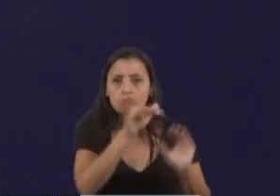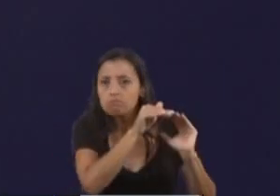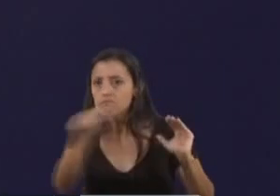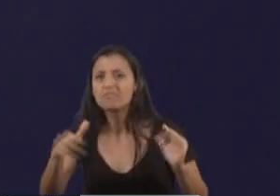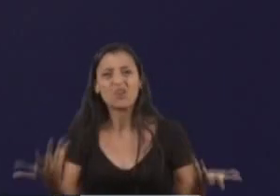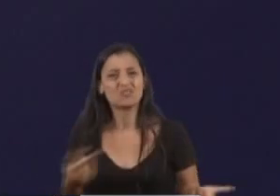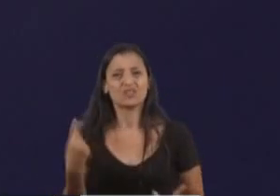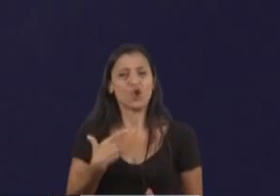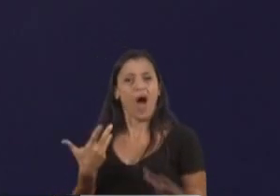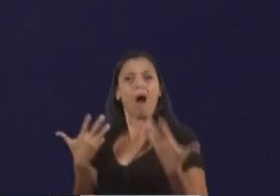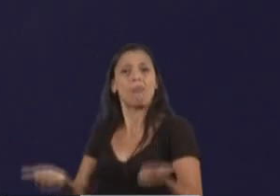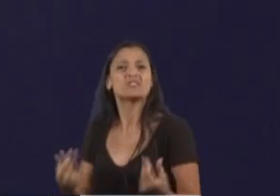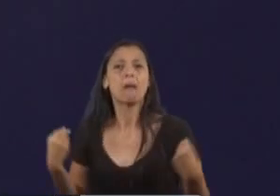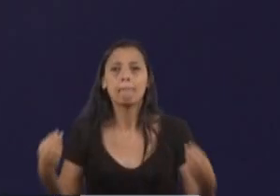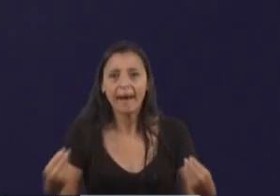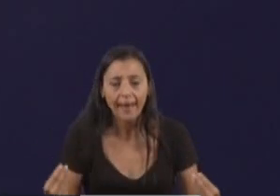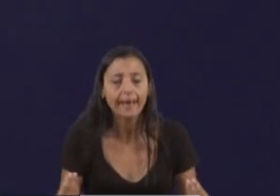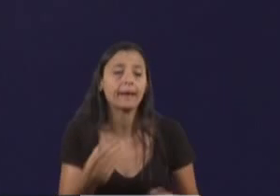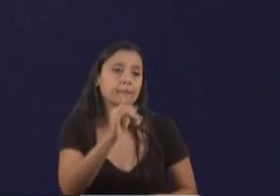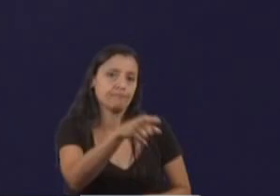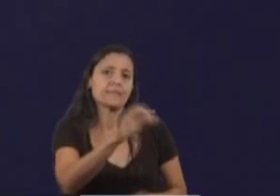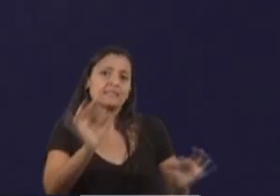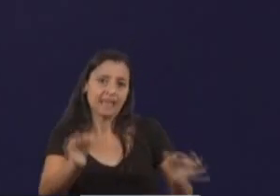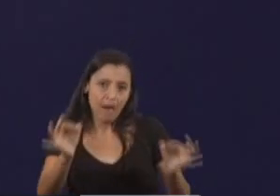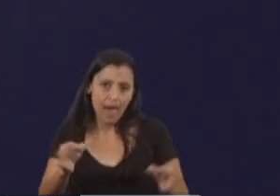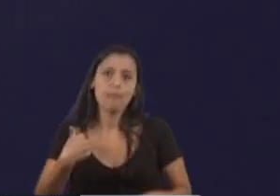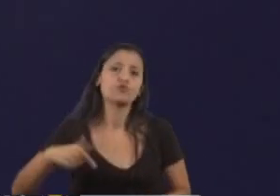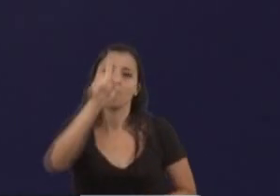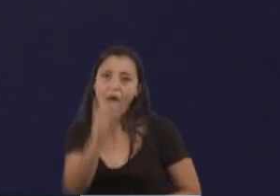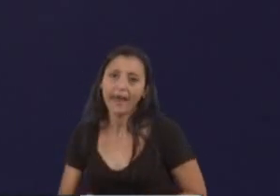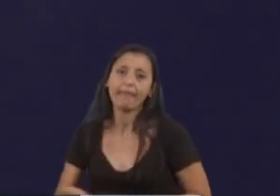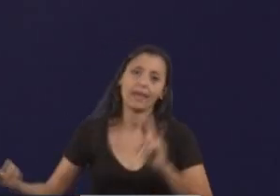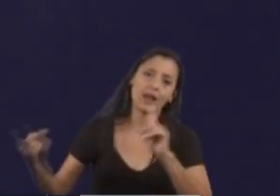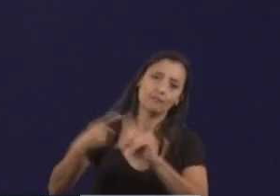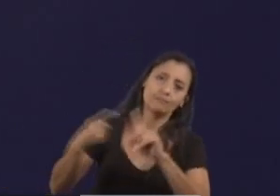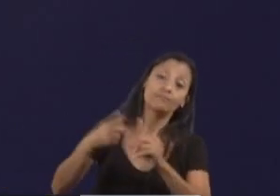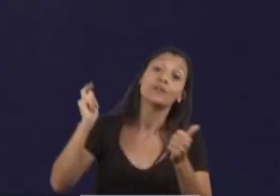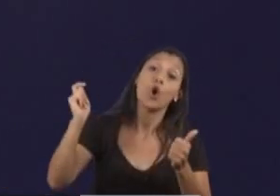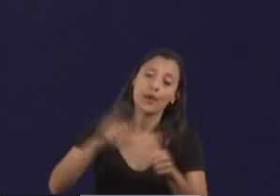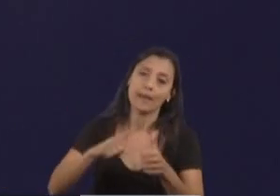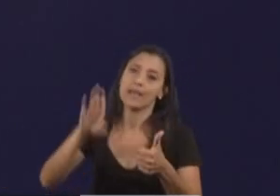apoyar esta resolución, más allá de que tenés bien en claro nuestro alineamiento con Estados Unidos y con Israel,